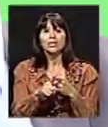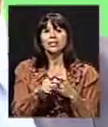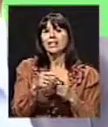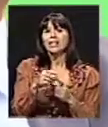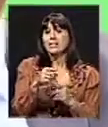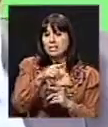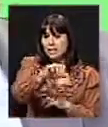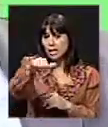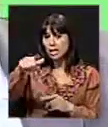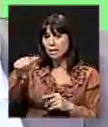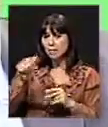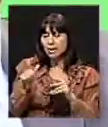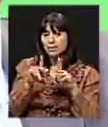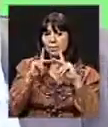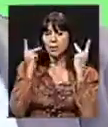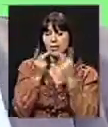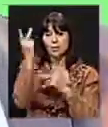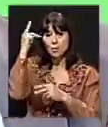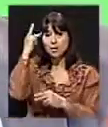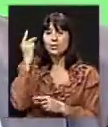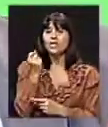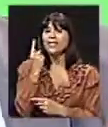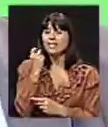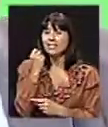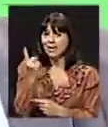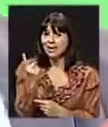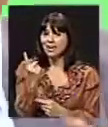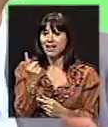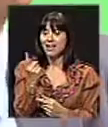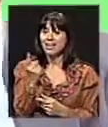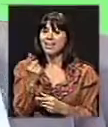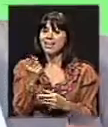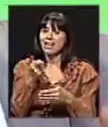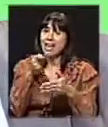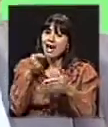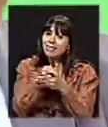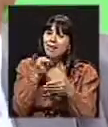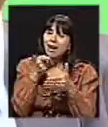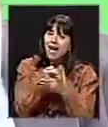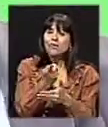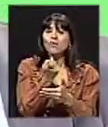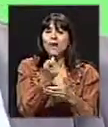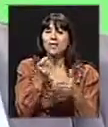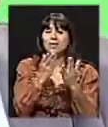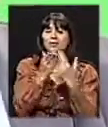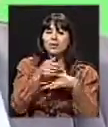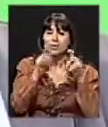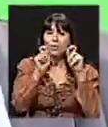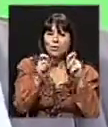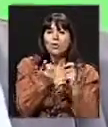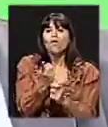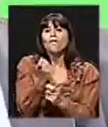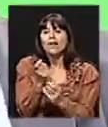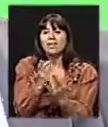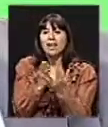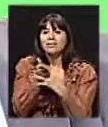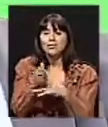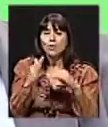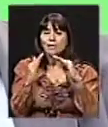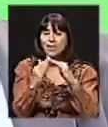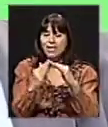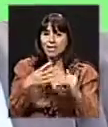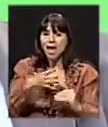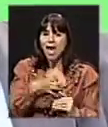demás partidos políticos que atacando la falta de acceso a educación, la falta de acceso a vivienda, la falta